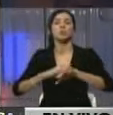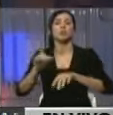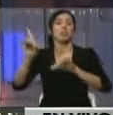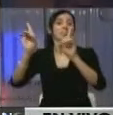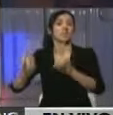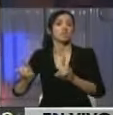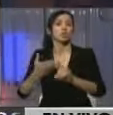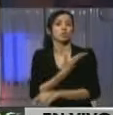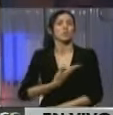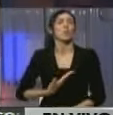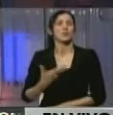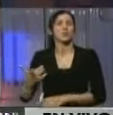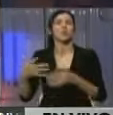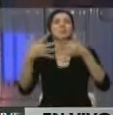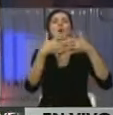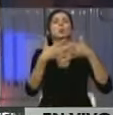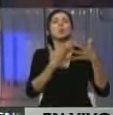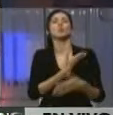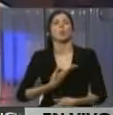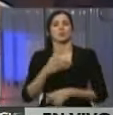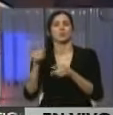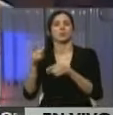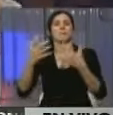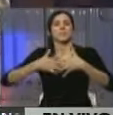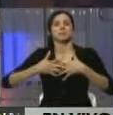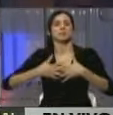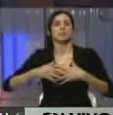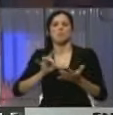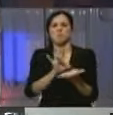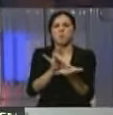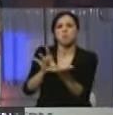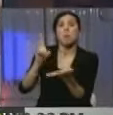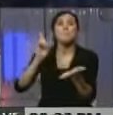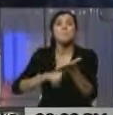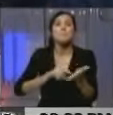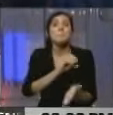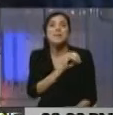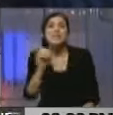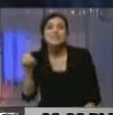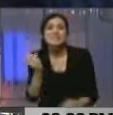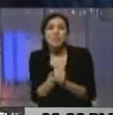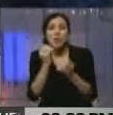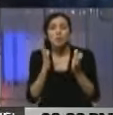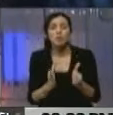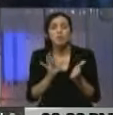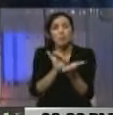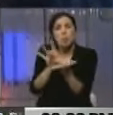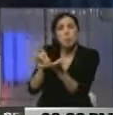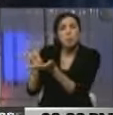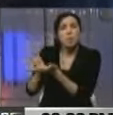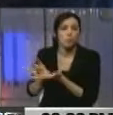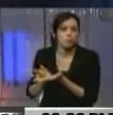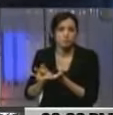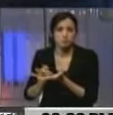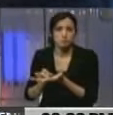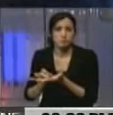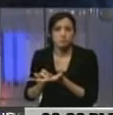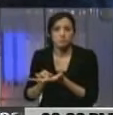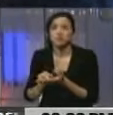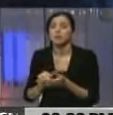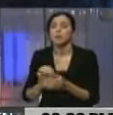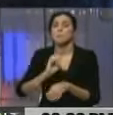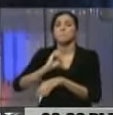estos empresarios estadounidenses y echaron a 1000 trabajadores de la planta. Les